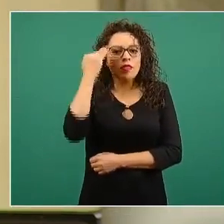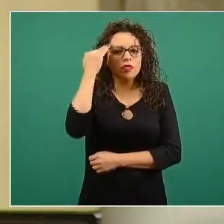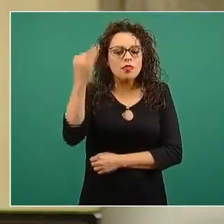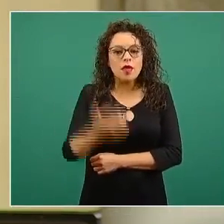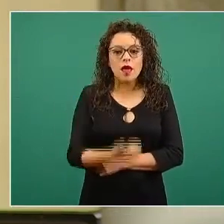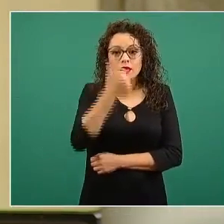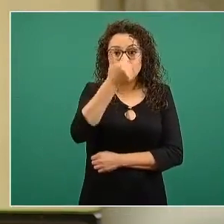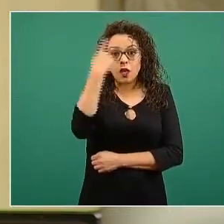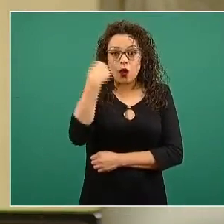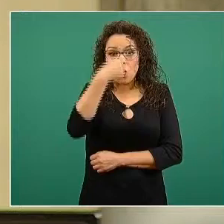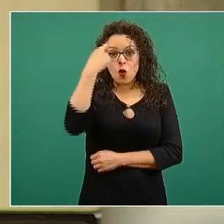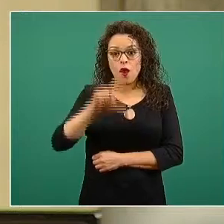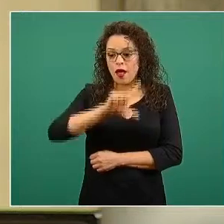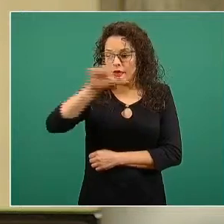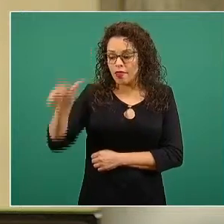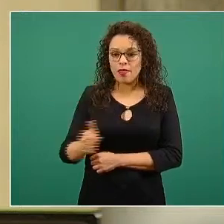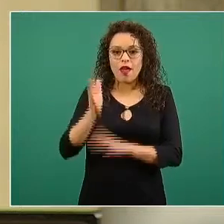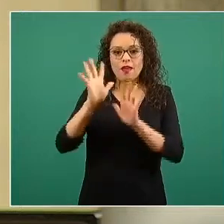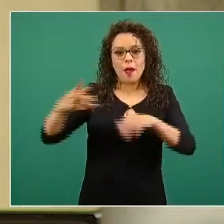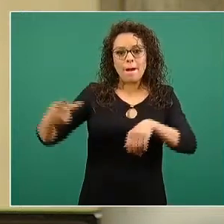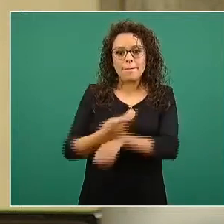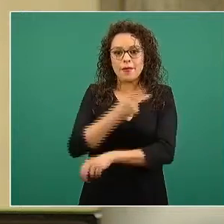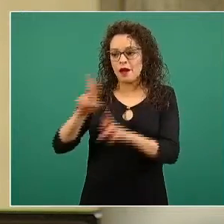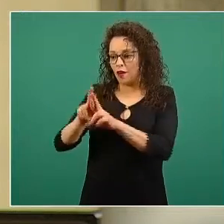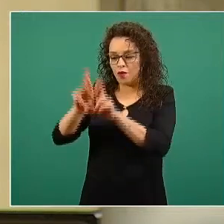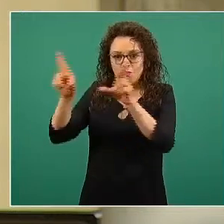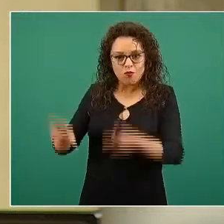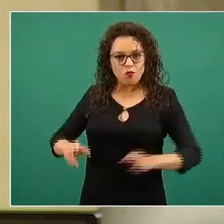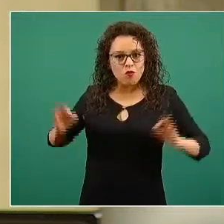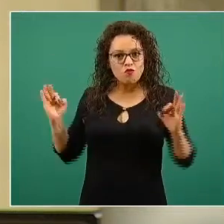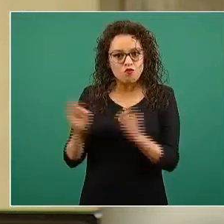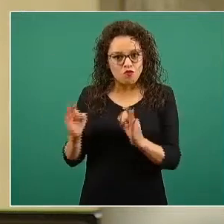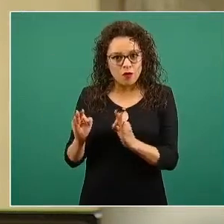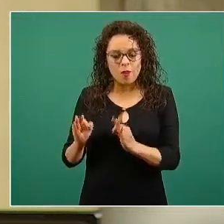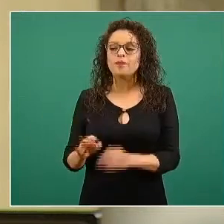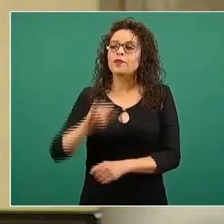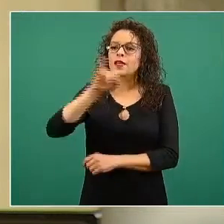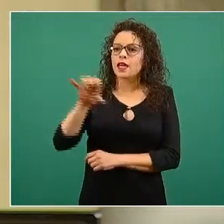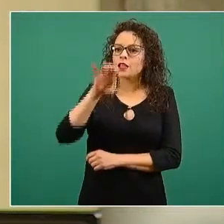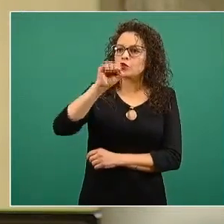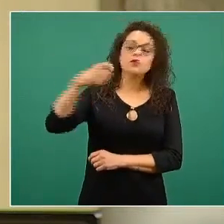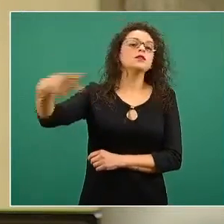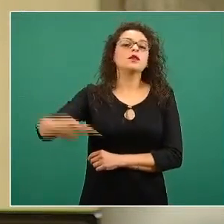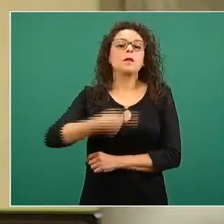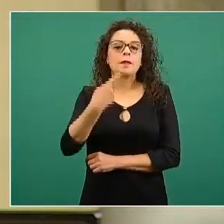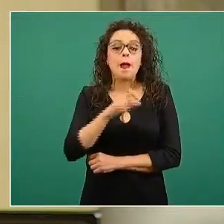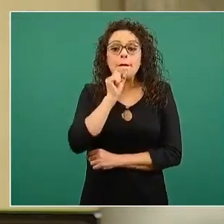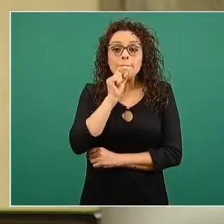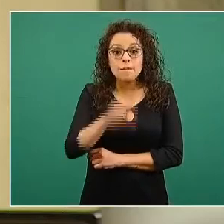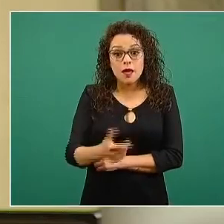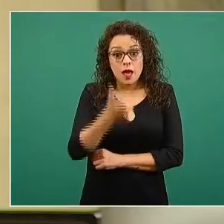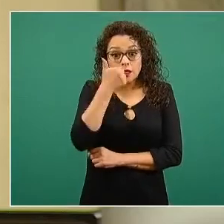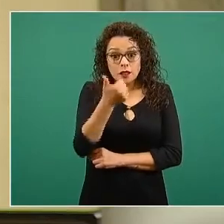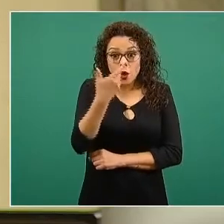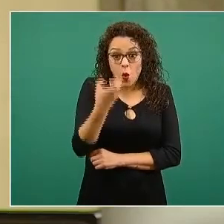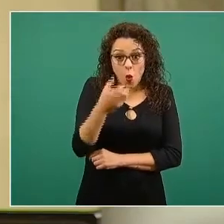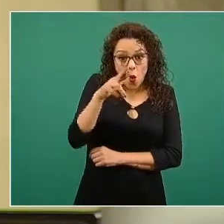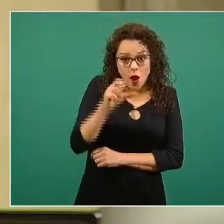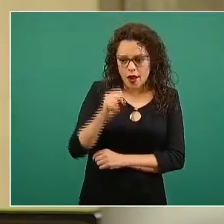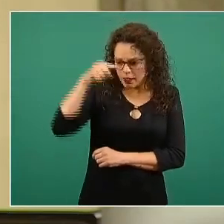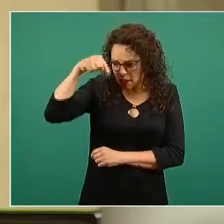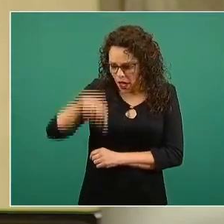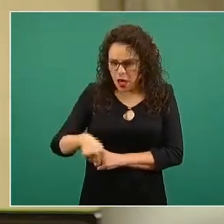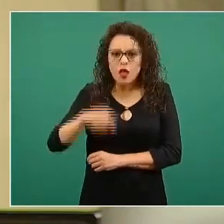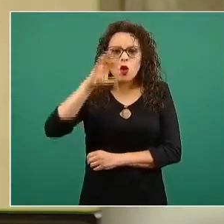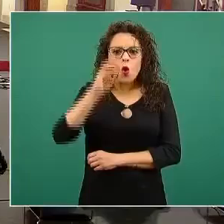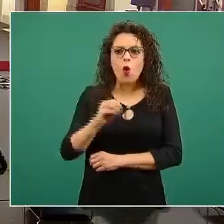congelador. La pregunta que nos hace nuestro amigo Jesús es que si duran las mismas 6 horas aquí o en la costa o en la sierra, o